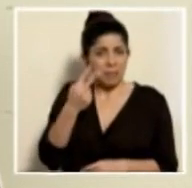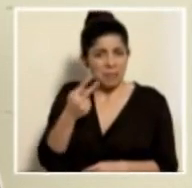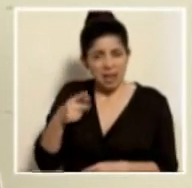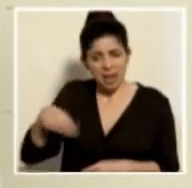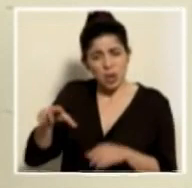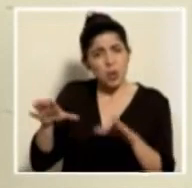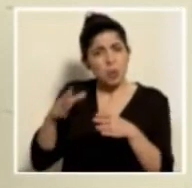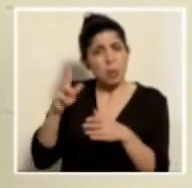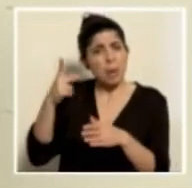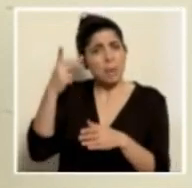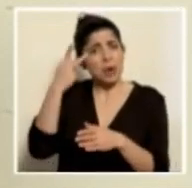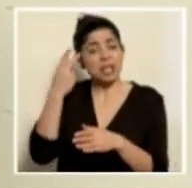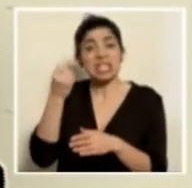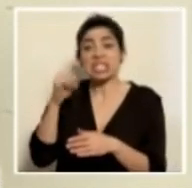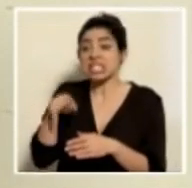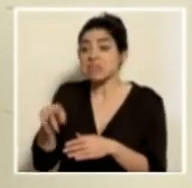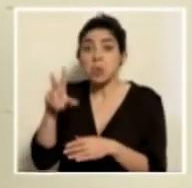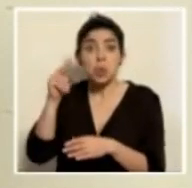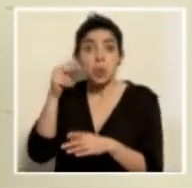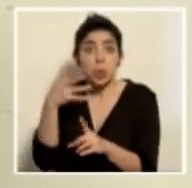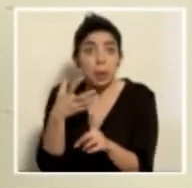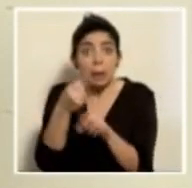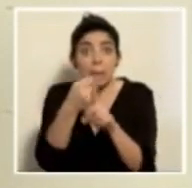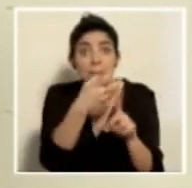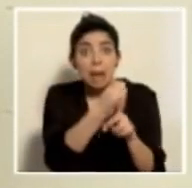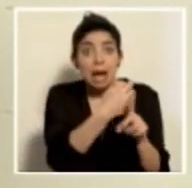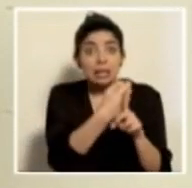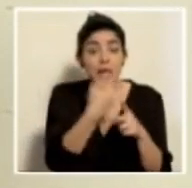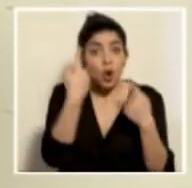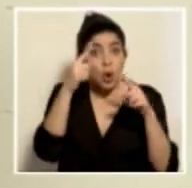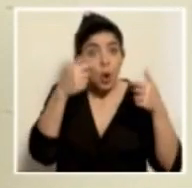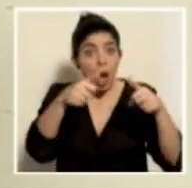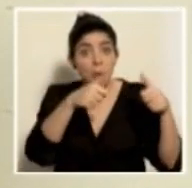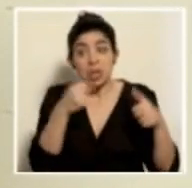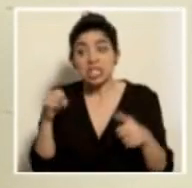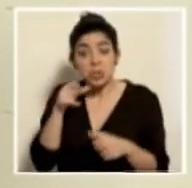segmento político no afecta la capacidad de que lleguemos a acuerdos.